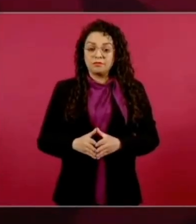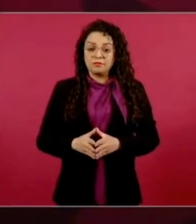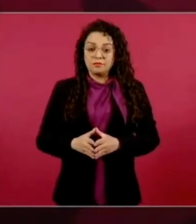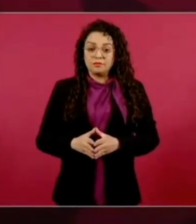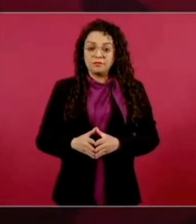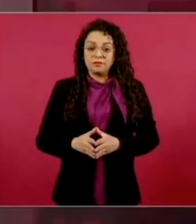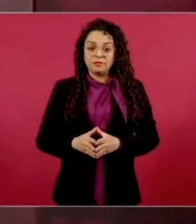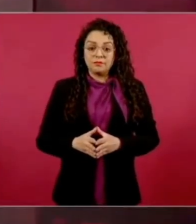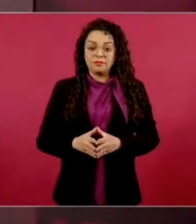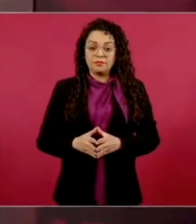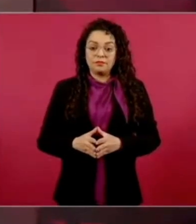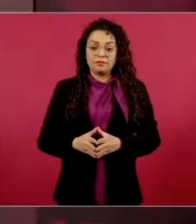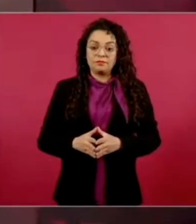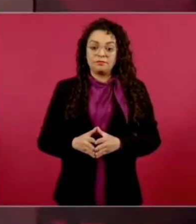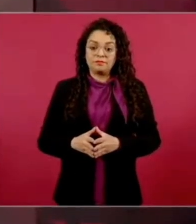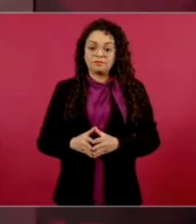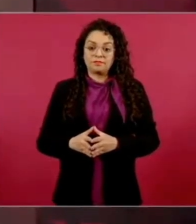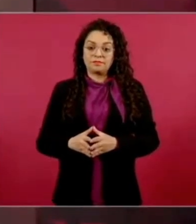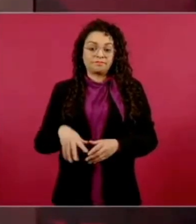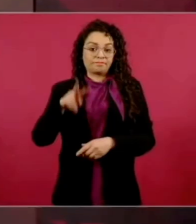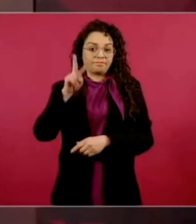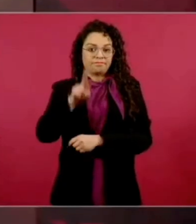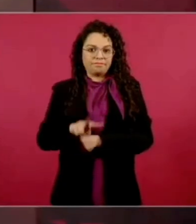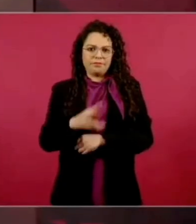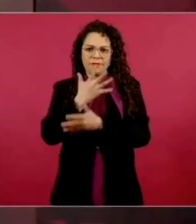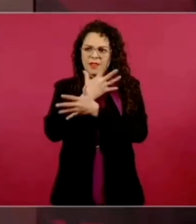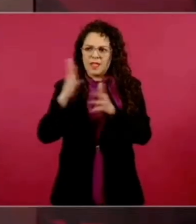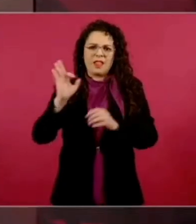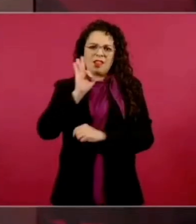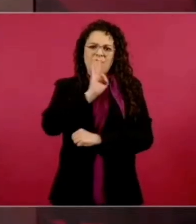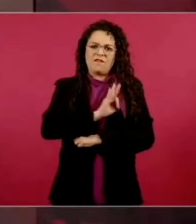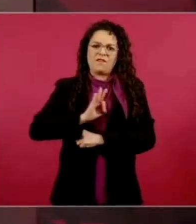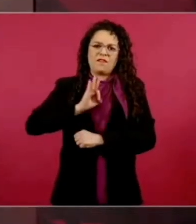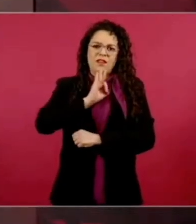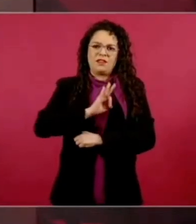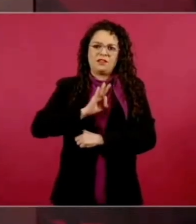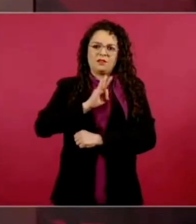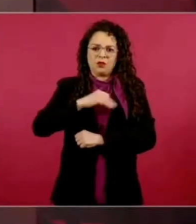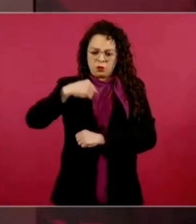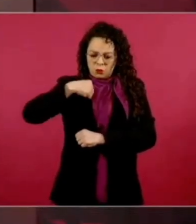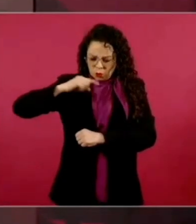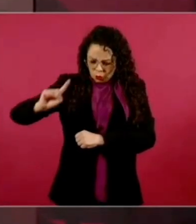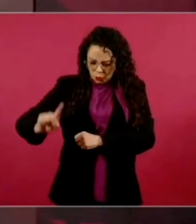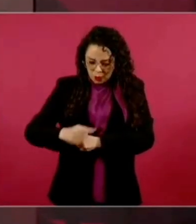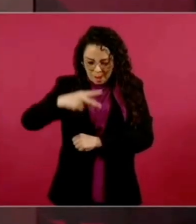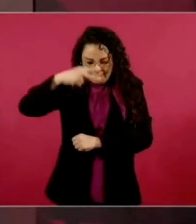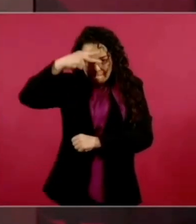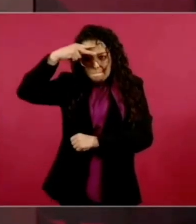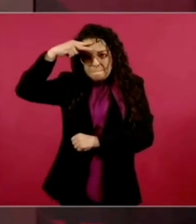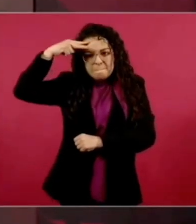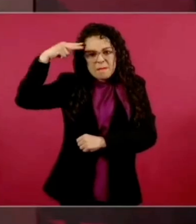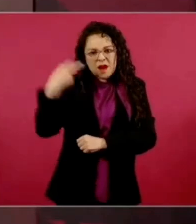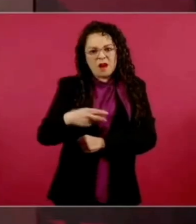La dicha enorme que les produce el ser mexicanos.